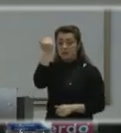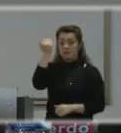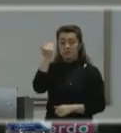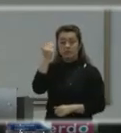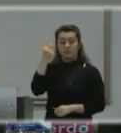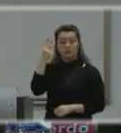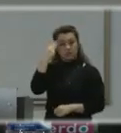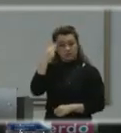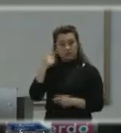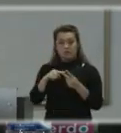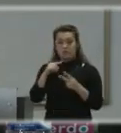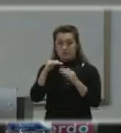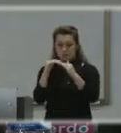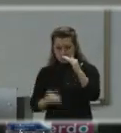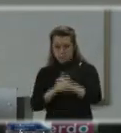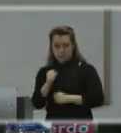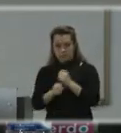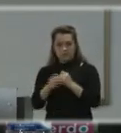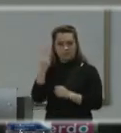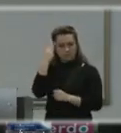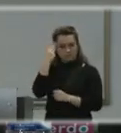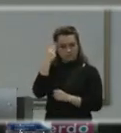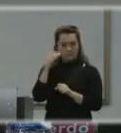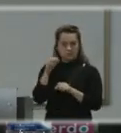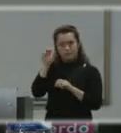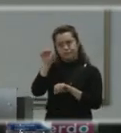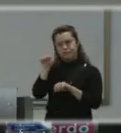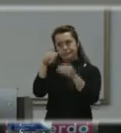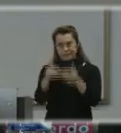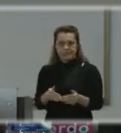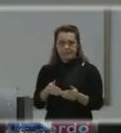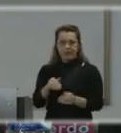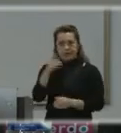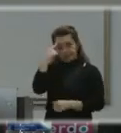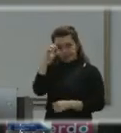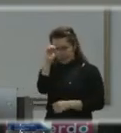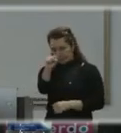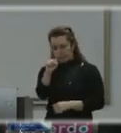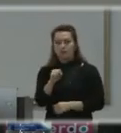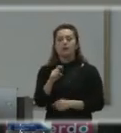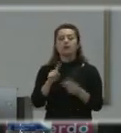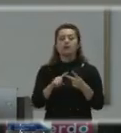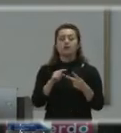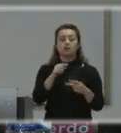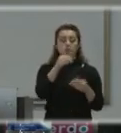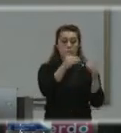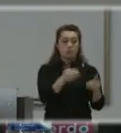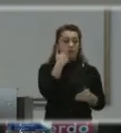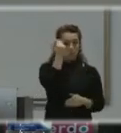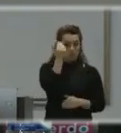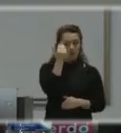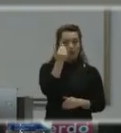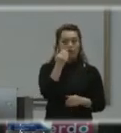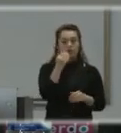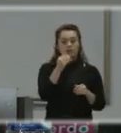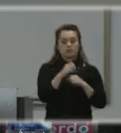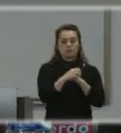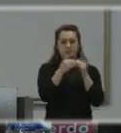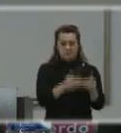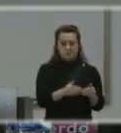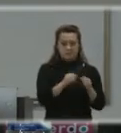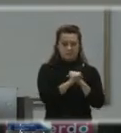intelectual, mujeres menores de edad con discapacidad intelectual, o sea, bueno, mujeres adultas con discapacidad psicosocial y también niñas y adolescentes